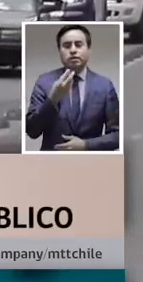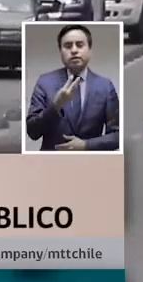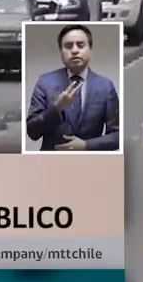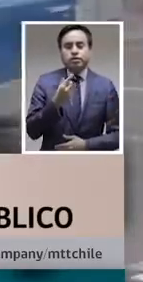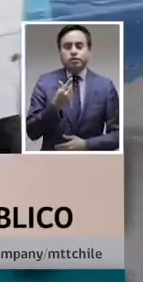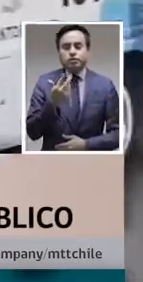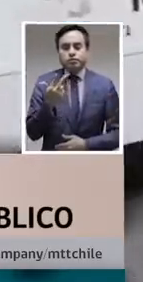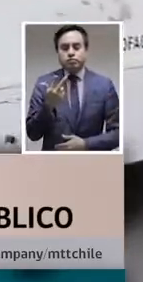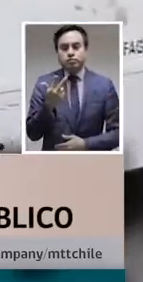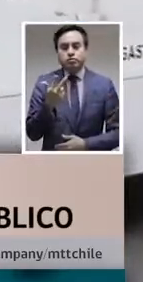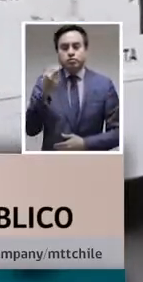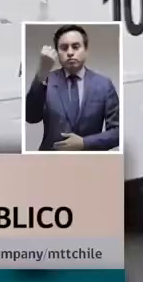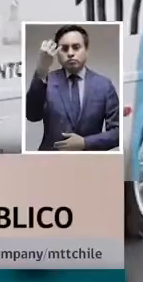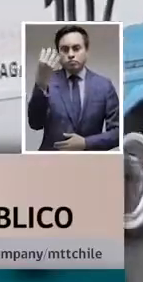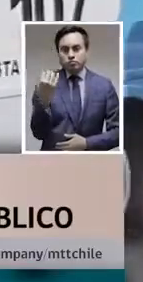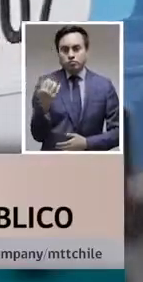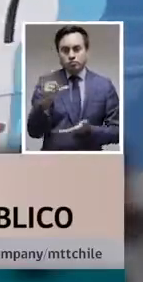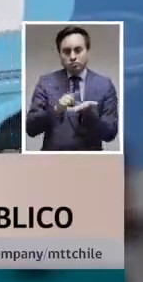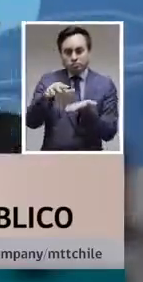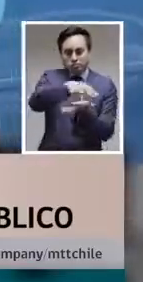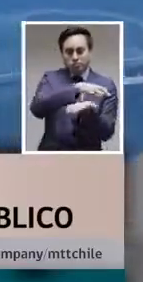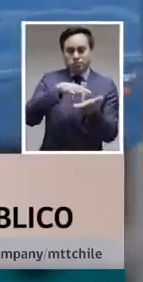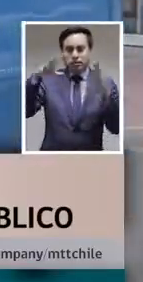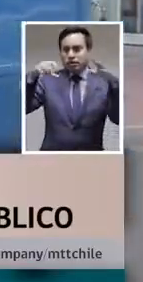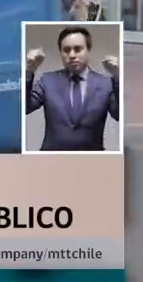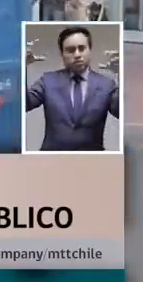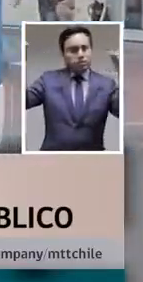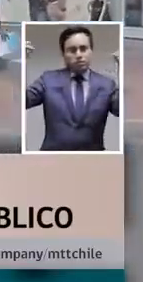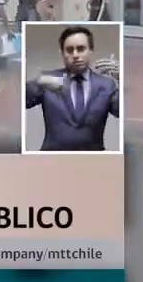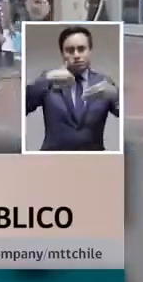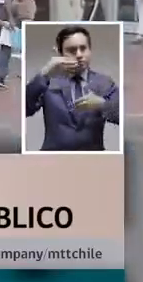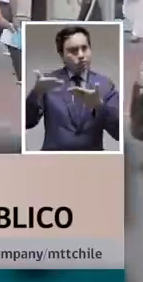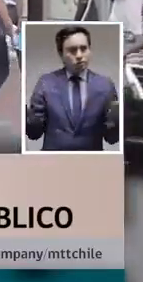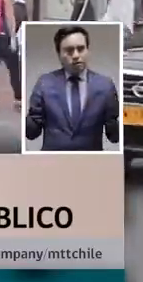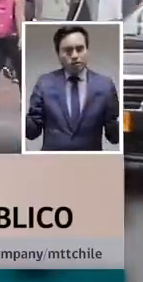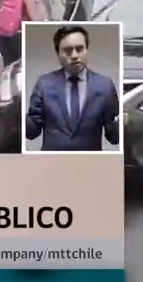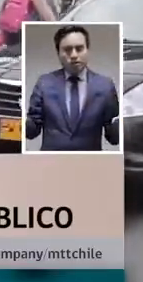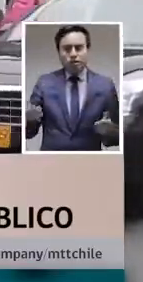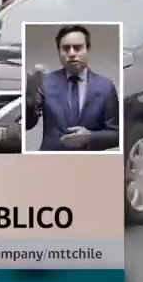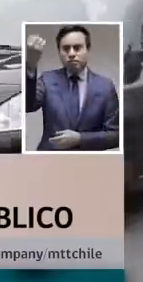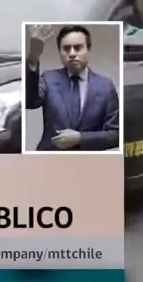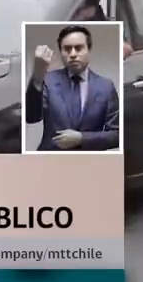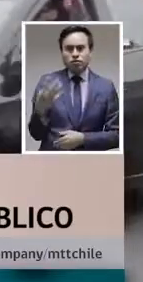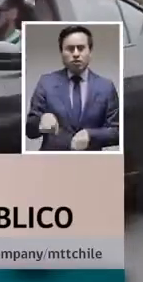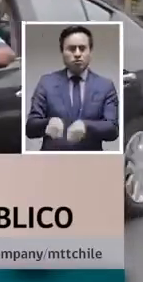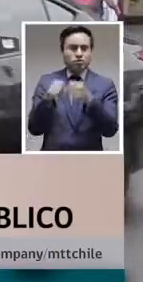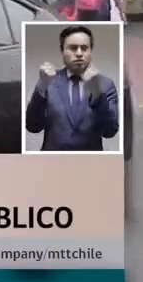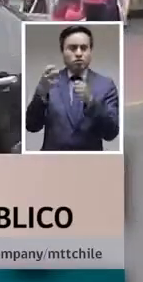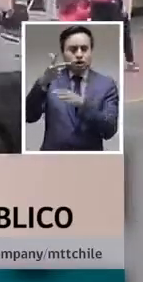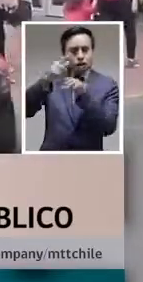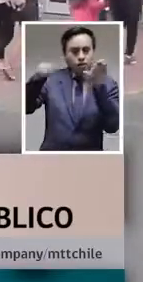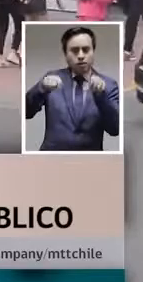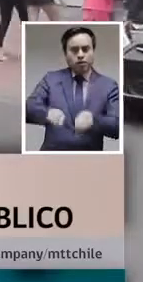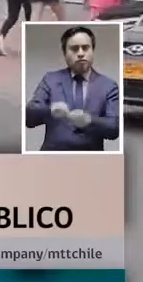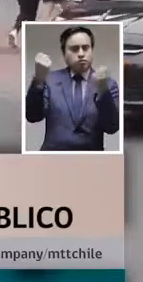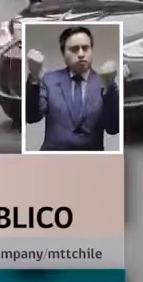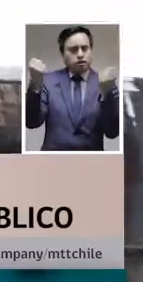378 intersecciones semaforizadas apagadas, con los semáforos destruidos, las cámaras